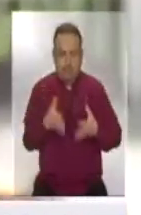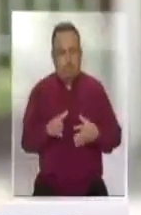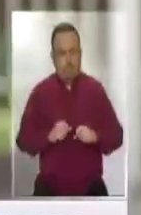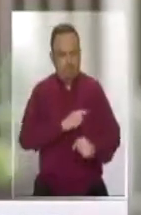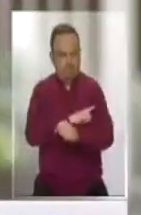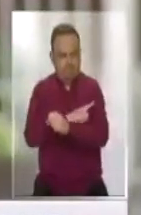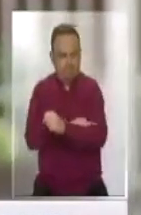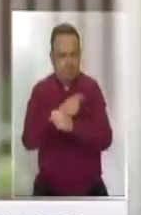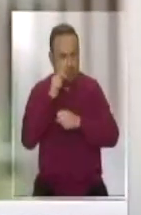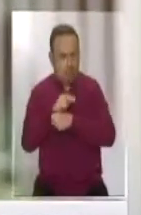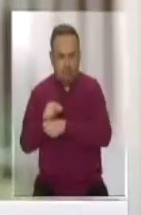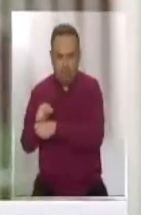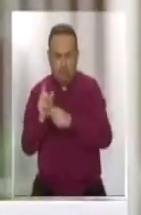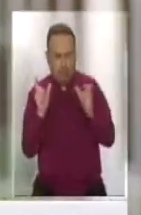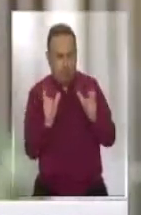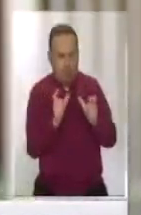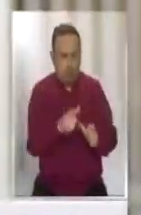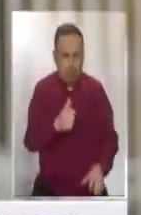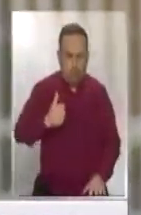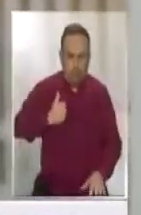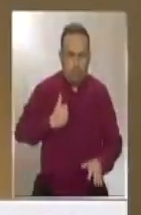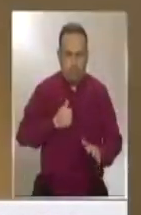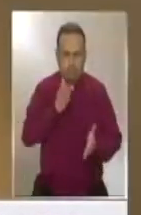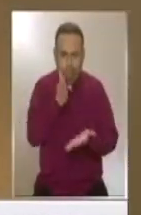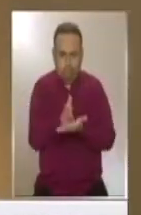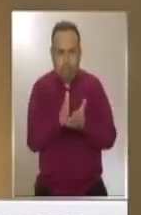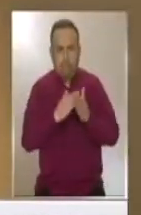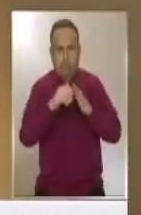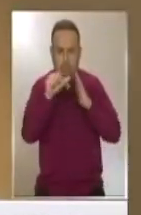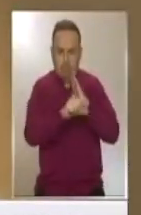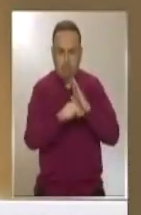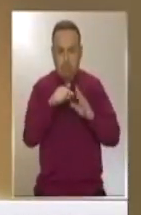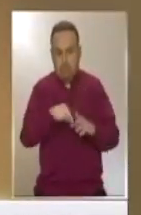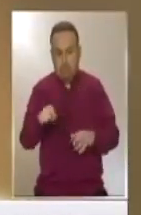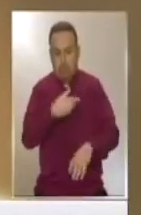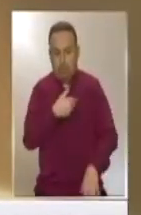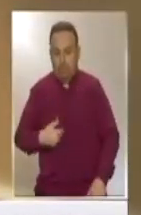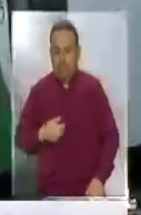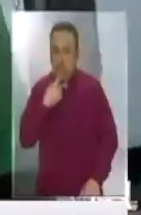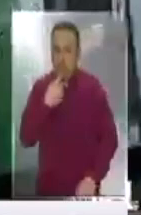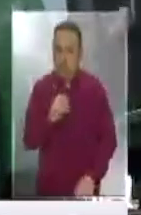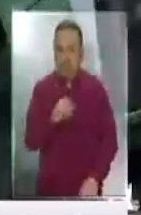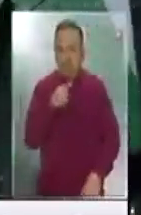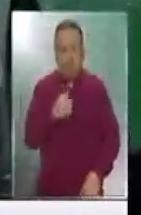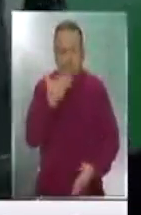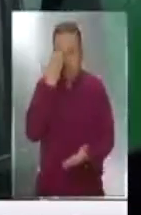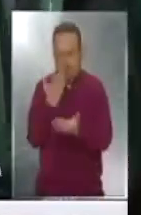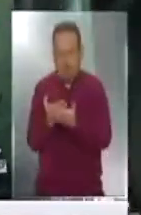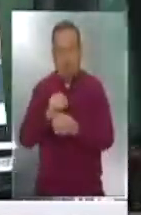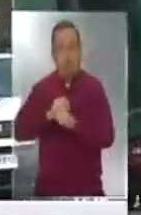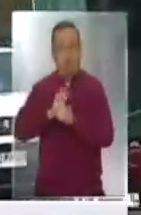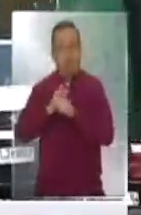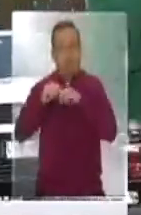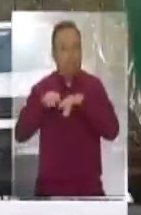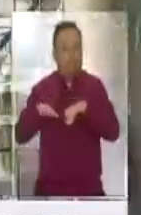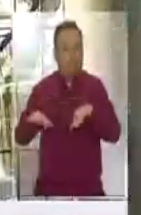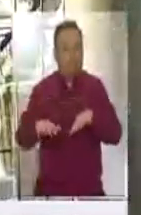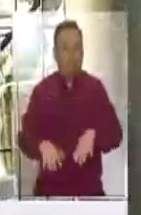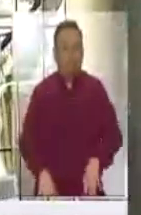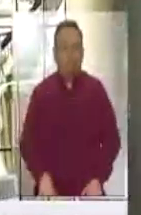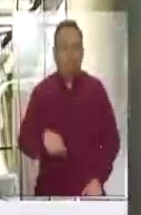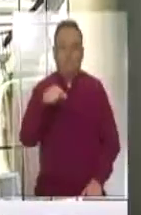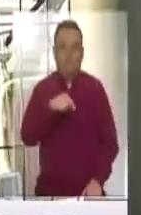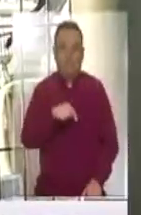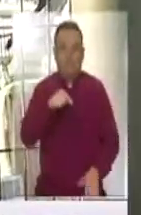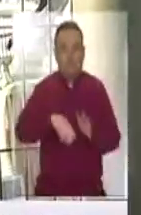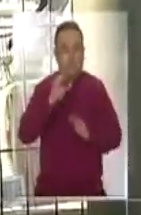patrullaje y control de cumplimiento de las restricciones sanitarias puestas por el gobierno para enfrentar la pandemia del coronavirus. Acá lo más